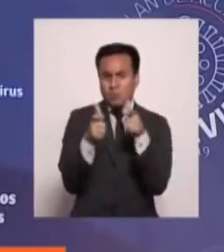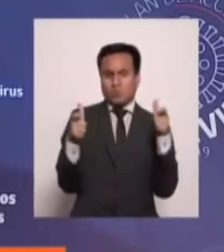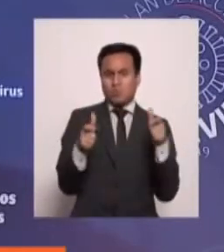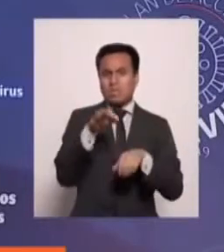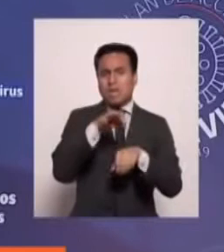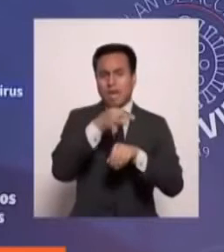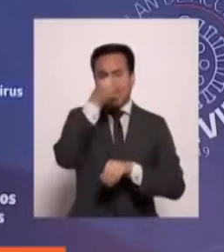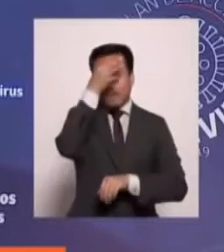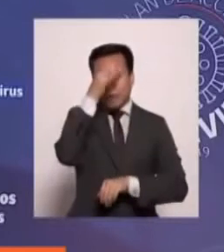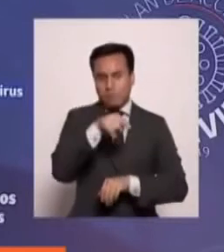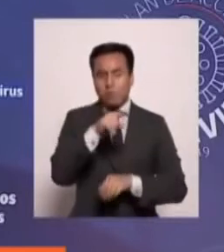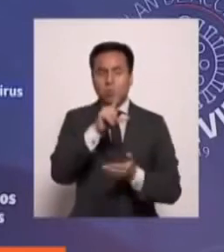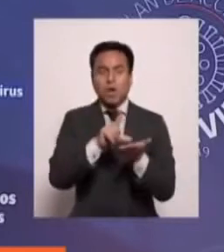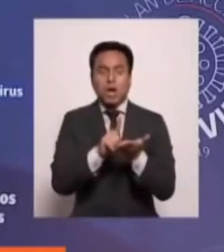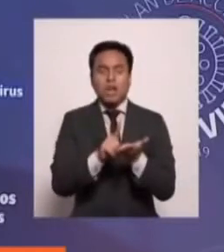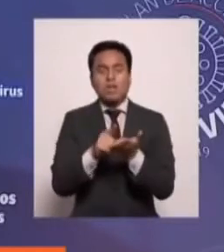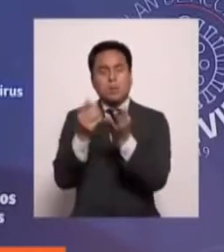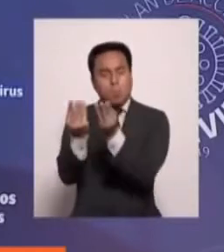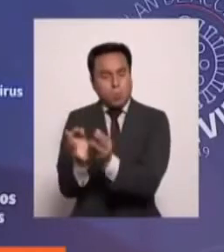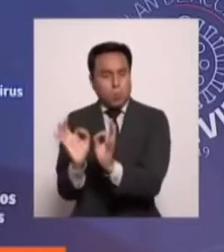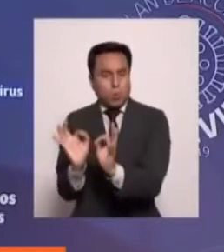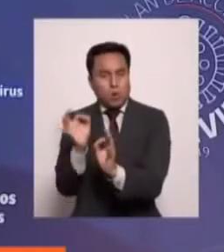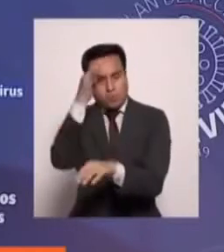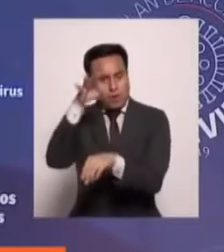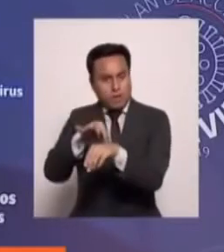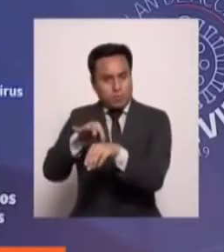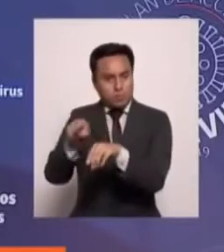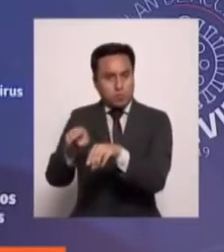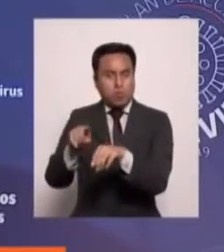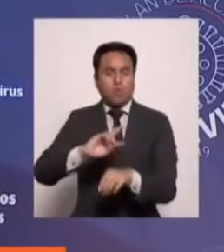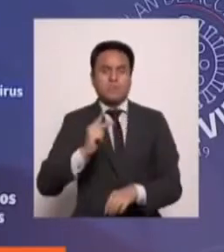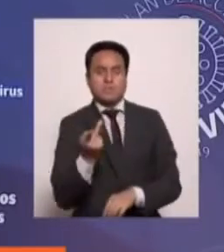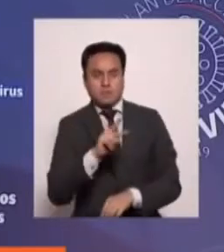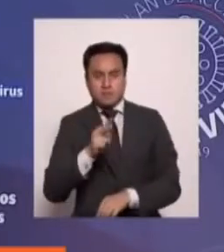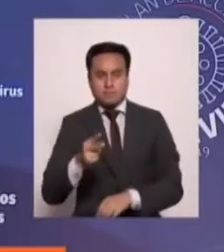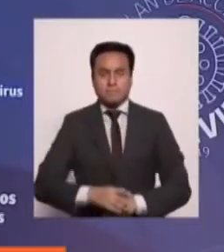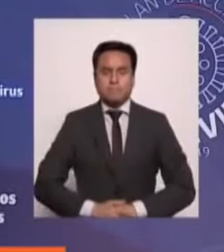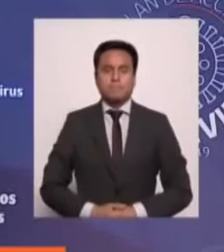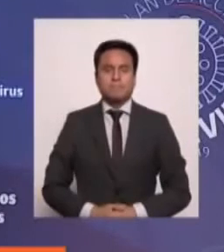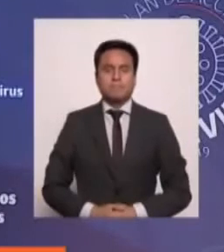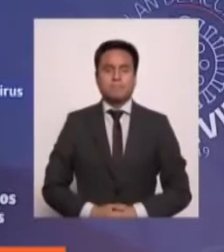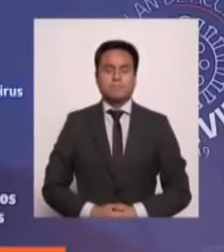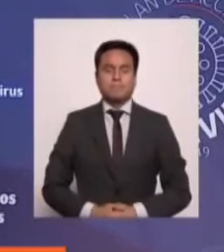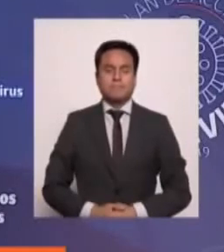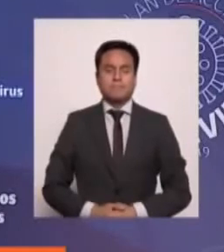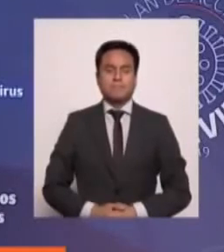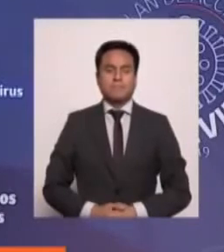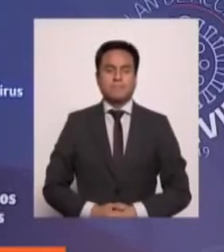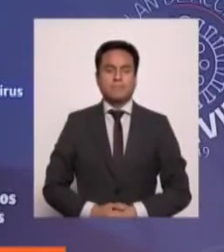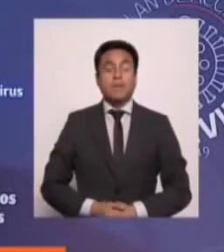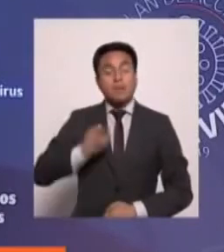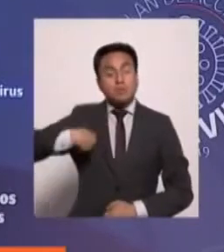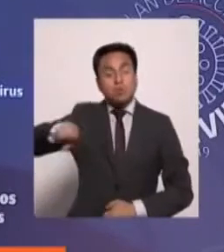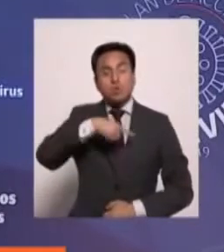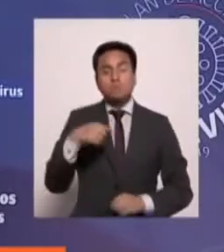hoy unos 1.600 infectados y unas 5 muertes, igual son dudosas. La gente no confía en este gobierno ya desde el